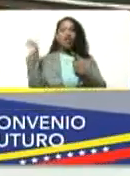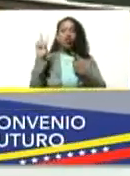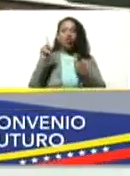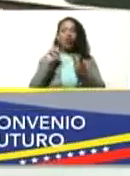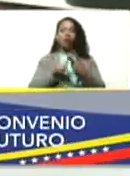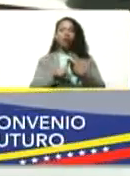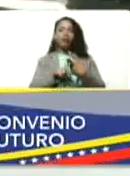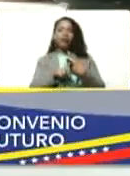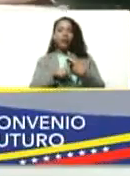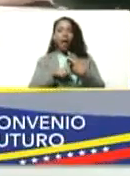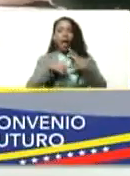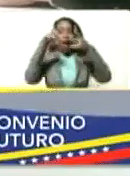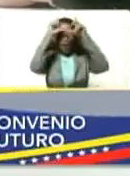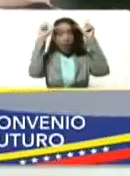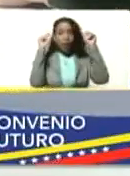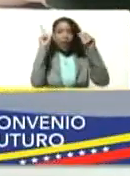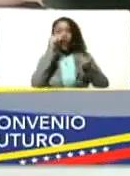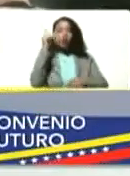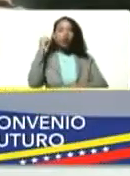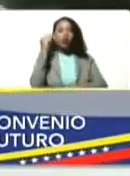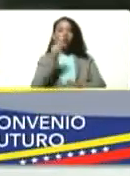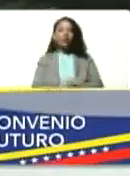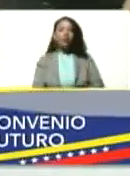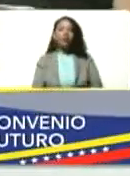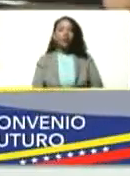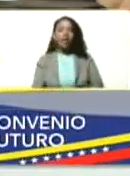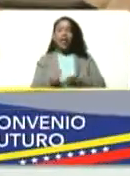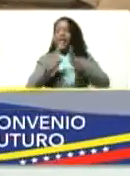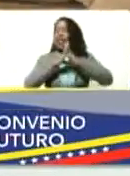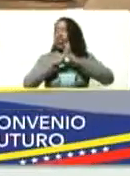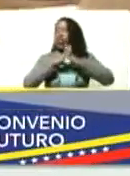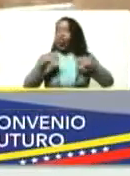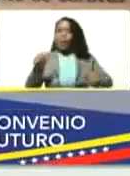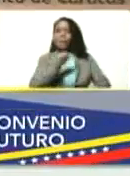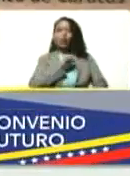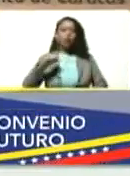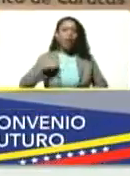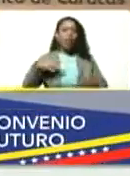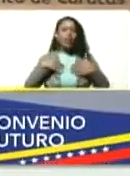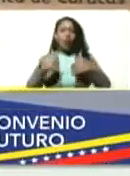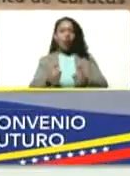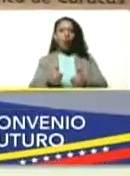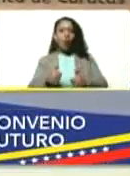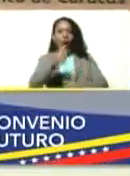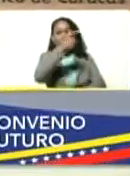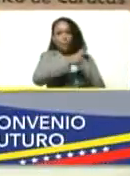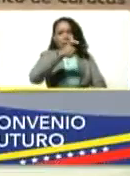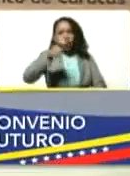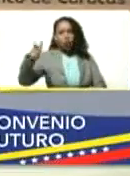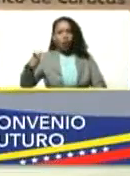Venezuela, enfermeros, enfermeras y todo el personal de salud a la gente.